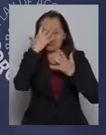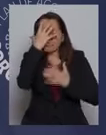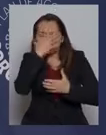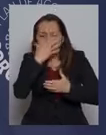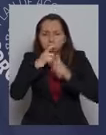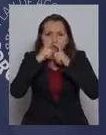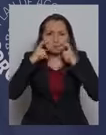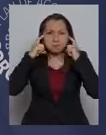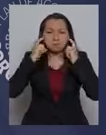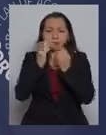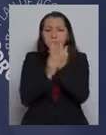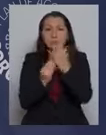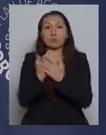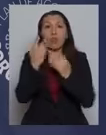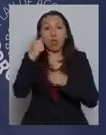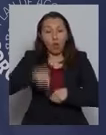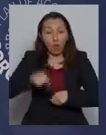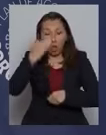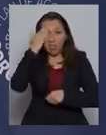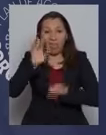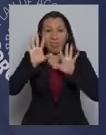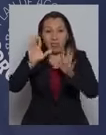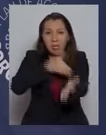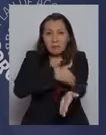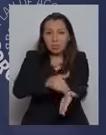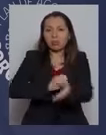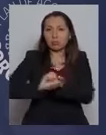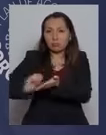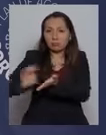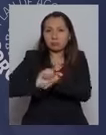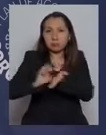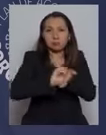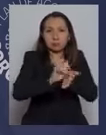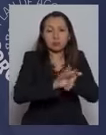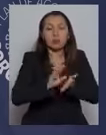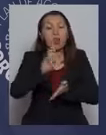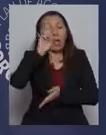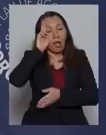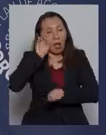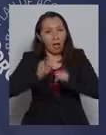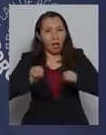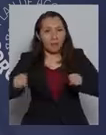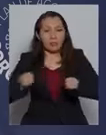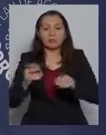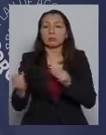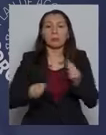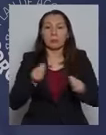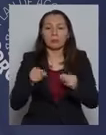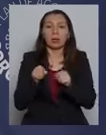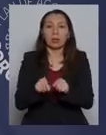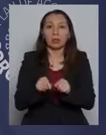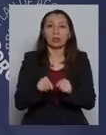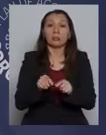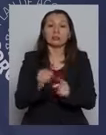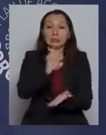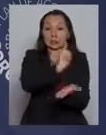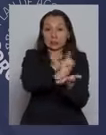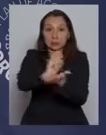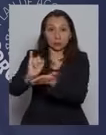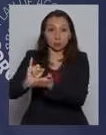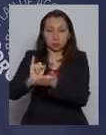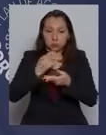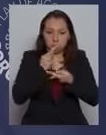hemos despachado 10 millones de ellos y hago un llamado y hago un recordatorio para que tanto las